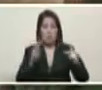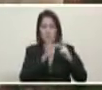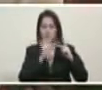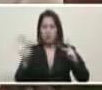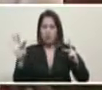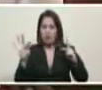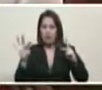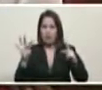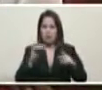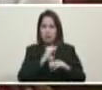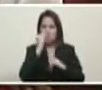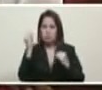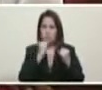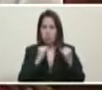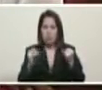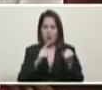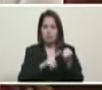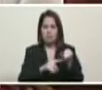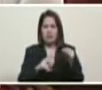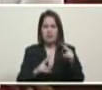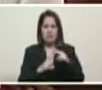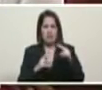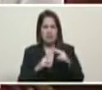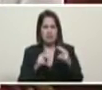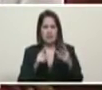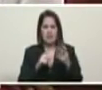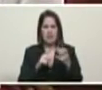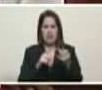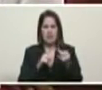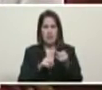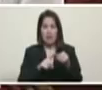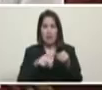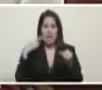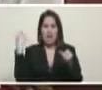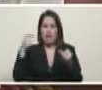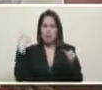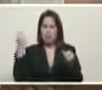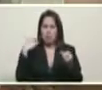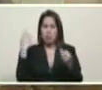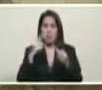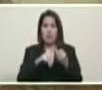Zulia, Táchira, Apure, Amazonas,